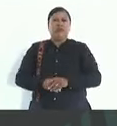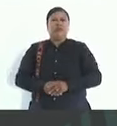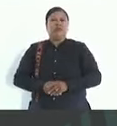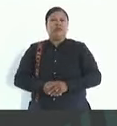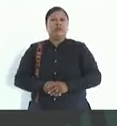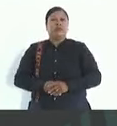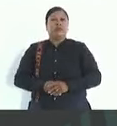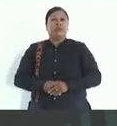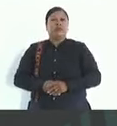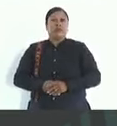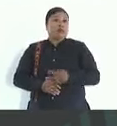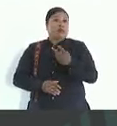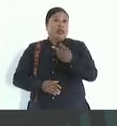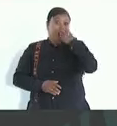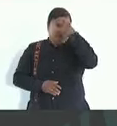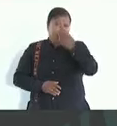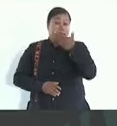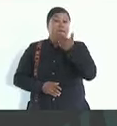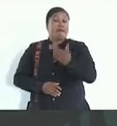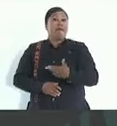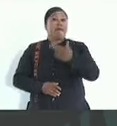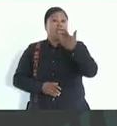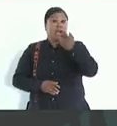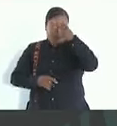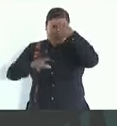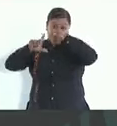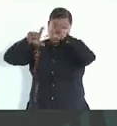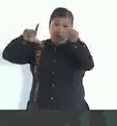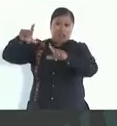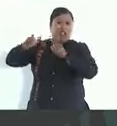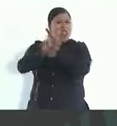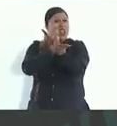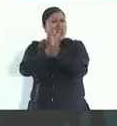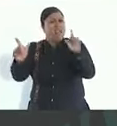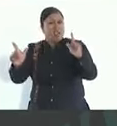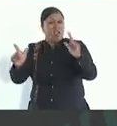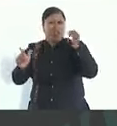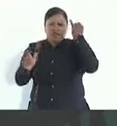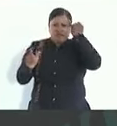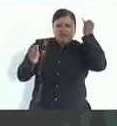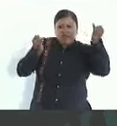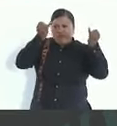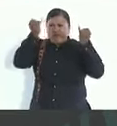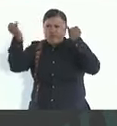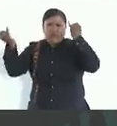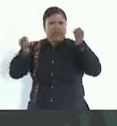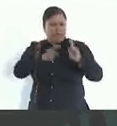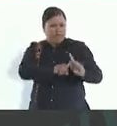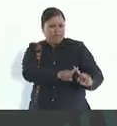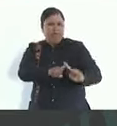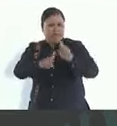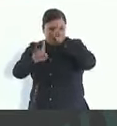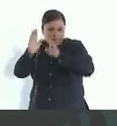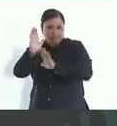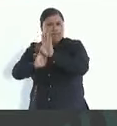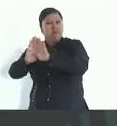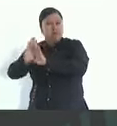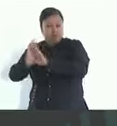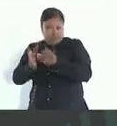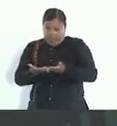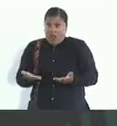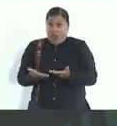transitar así a una república liberal y de ideas progresistas. El día de